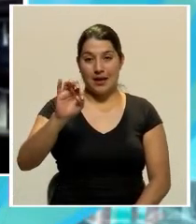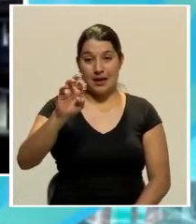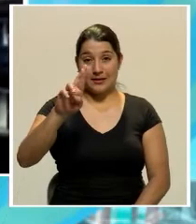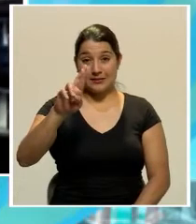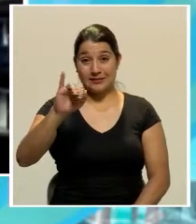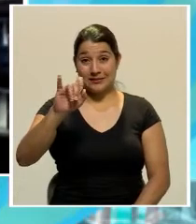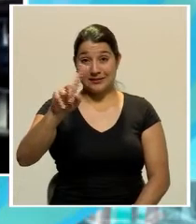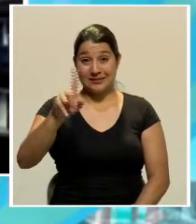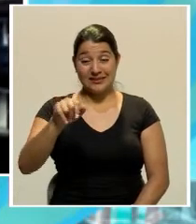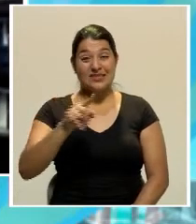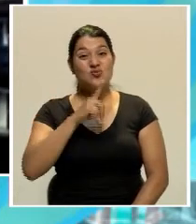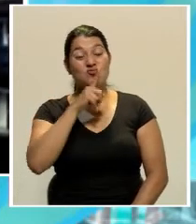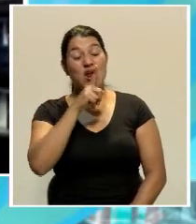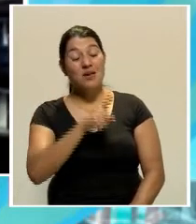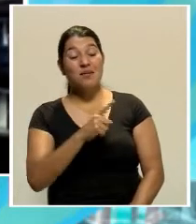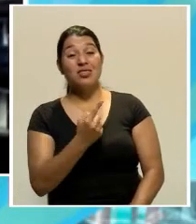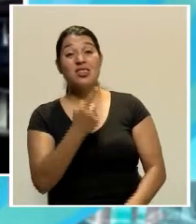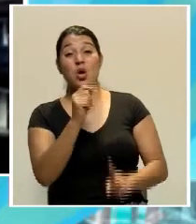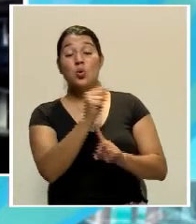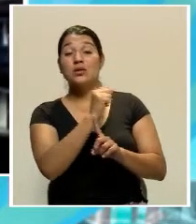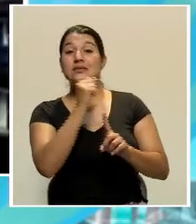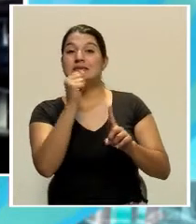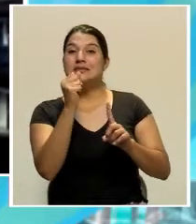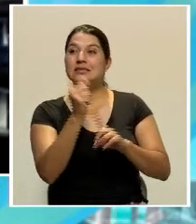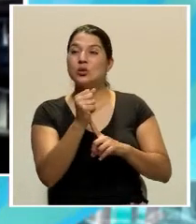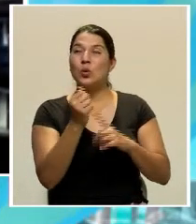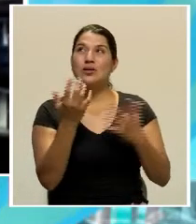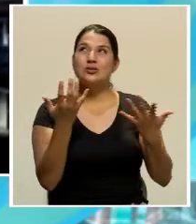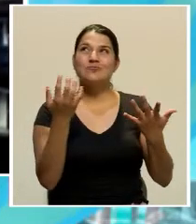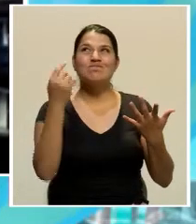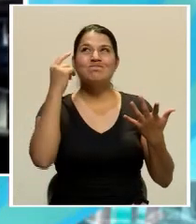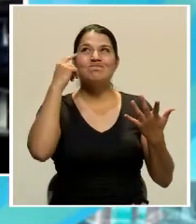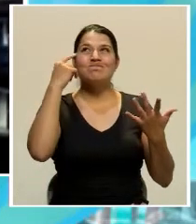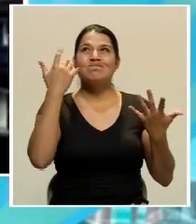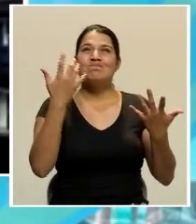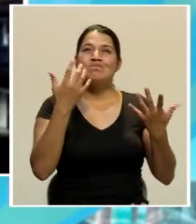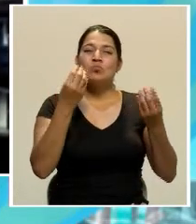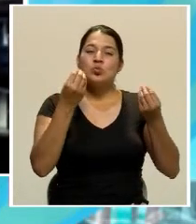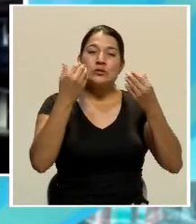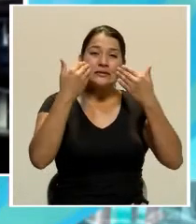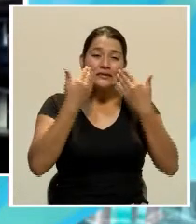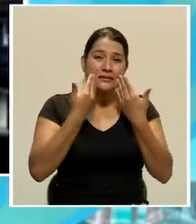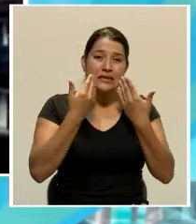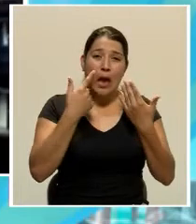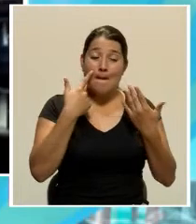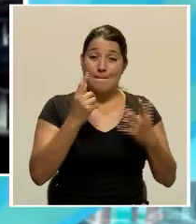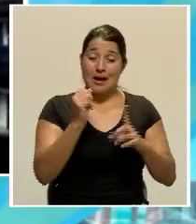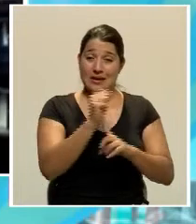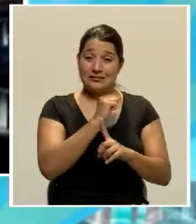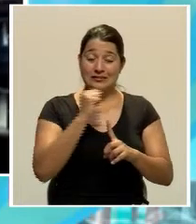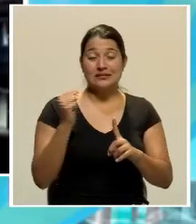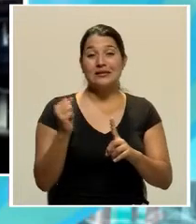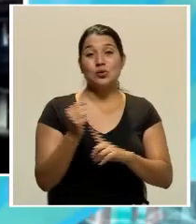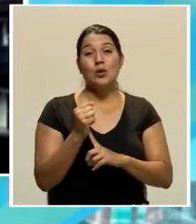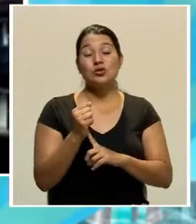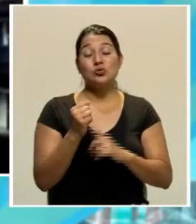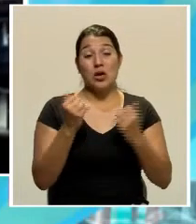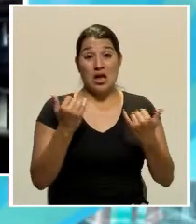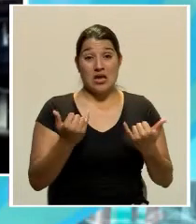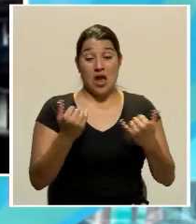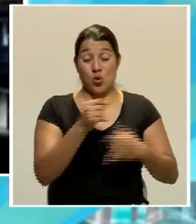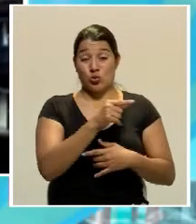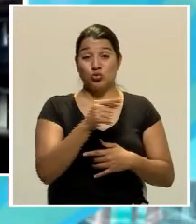un panorama, no se me ocurre otra palabra que desolador para la situación que